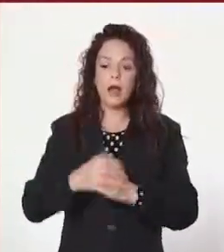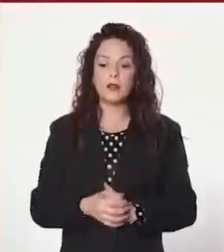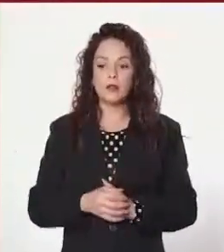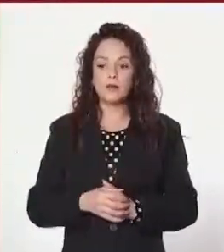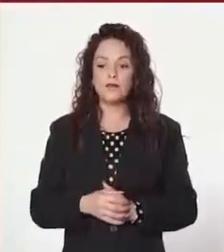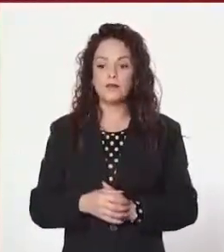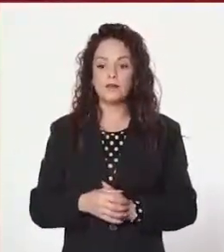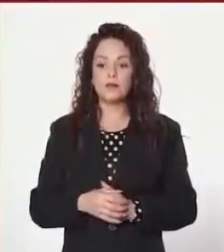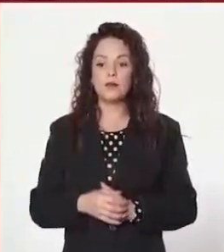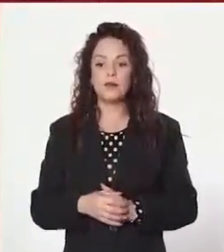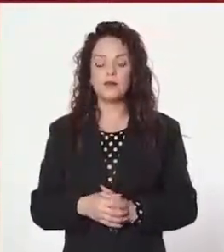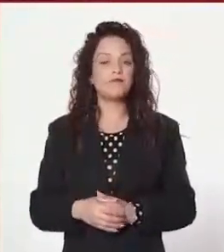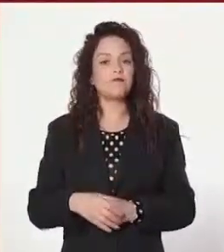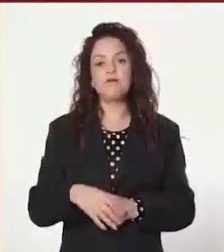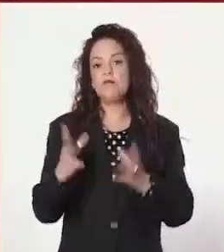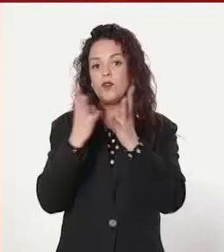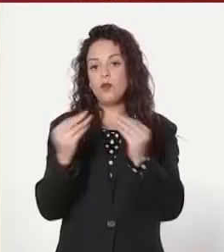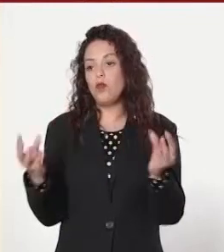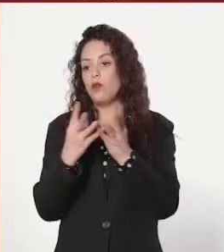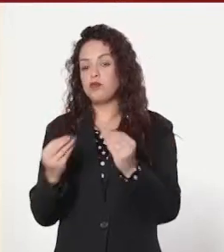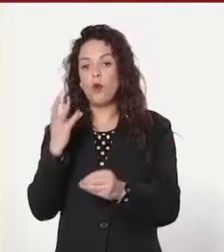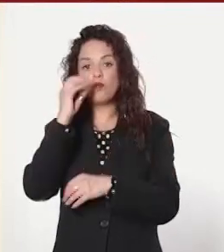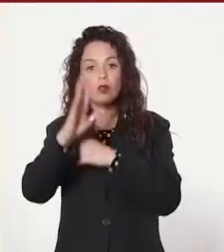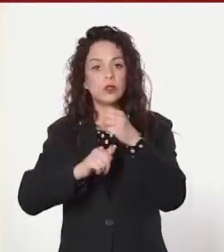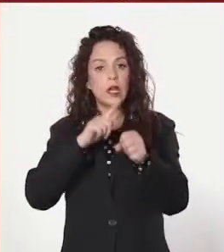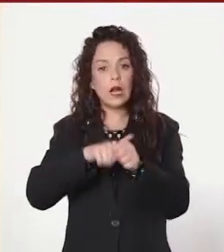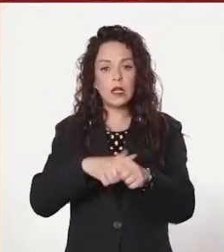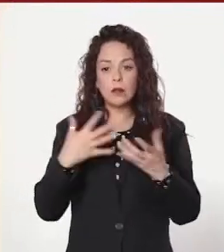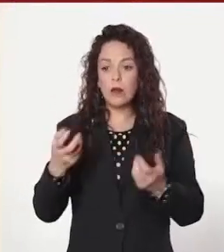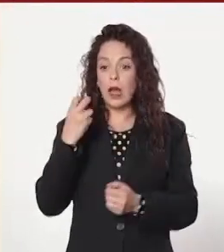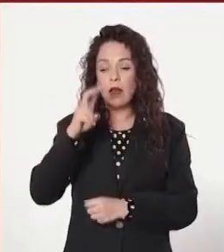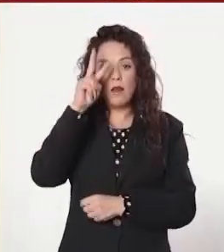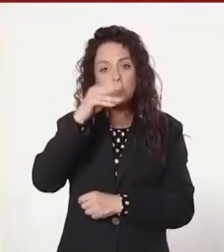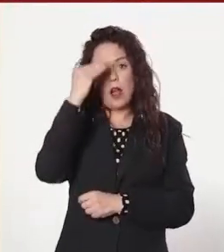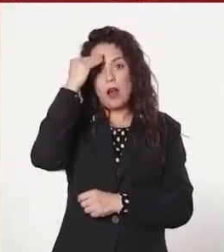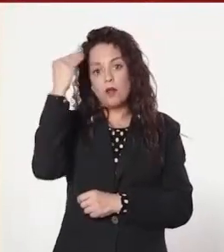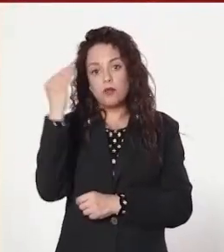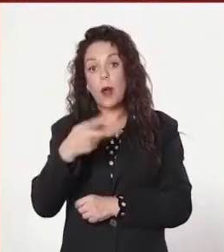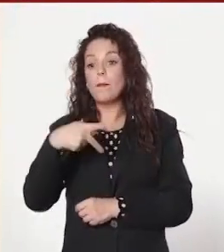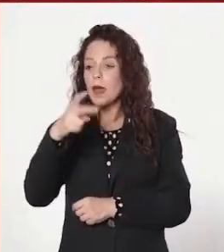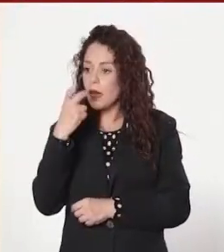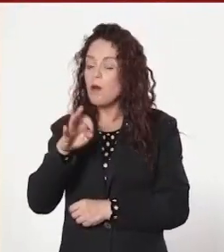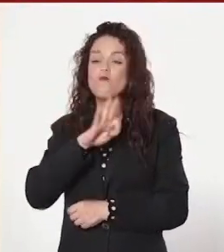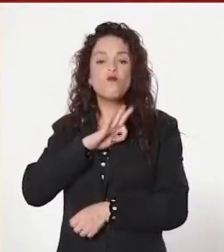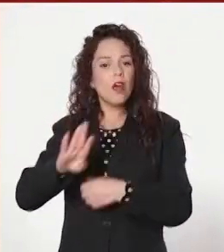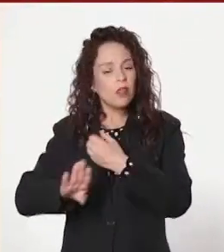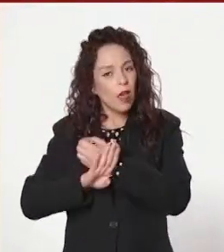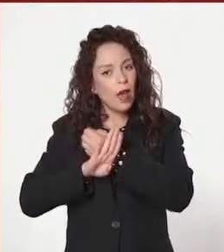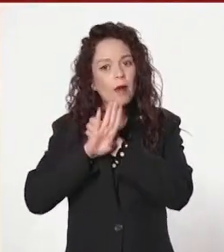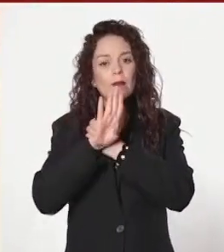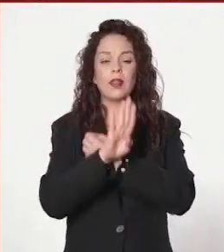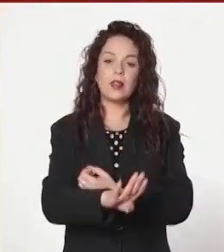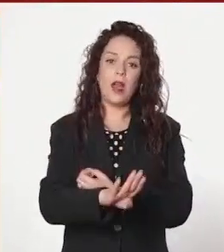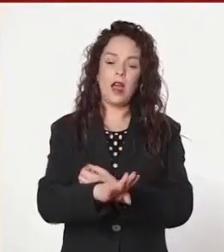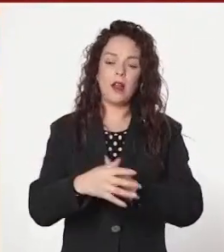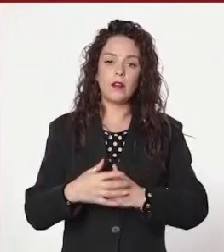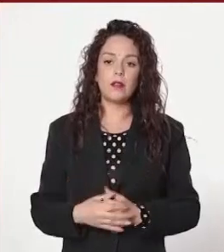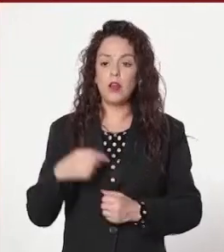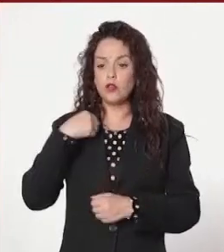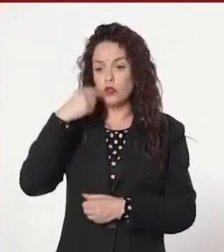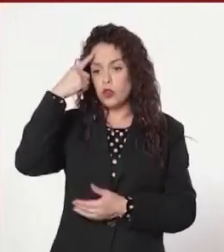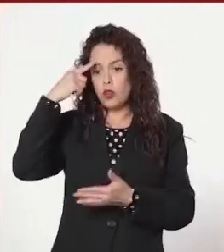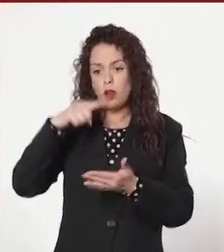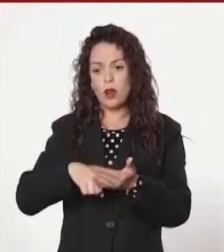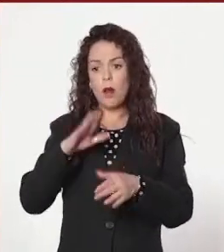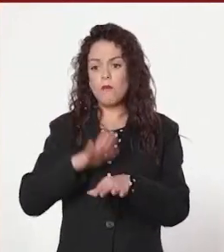no nos podemos ni imaginar. Va a haber muchas cosas muy terribles que lo podemos evitar. Lo podemos evitar. Yo creo que el número 1